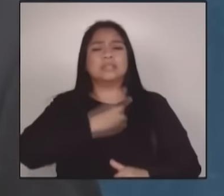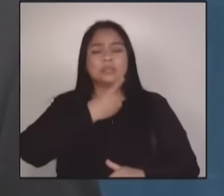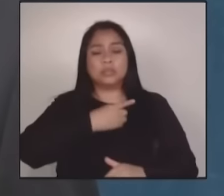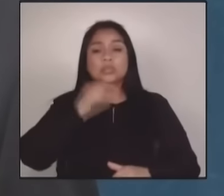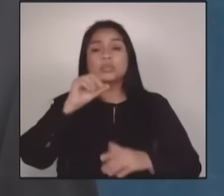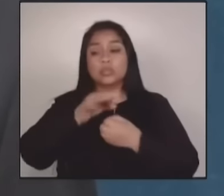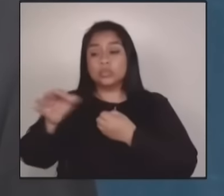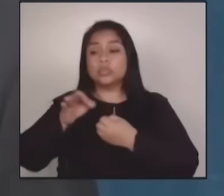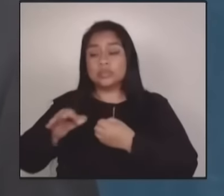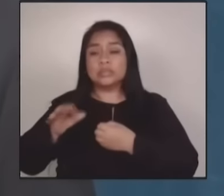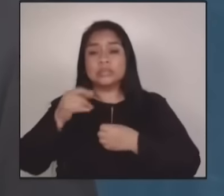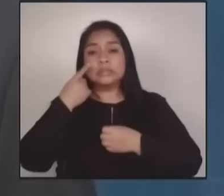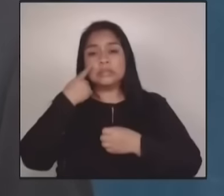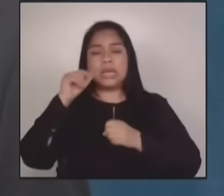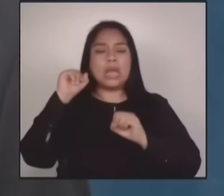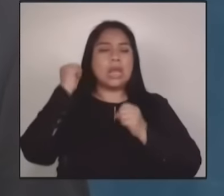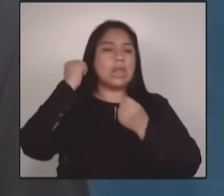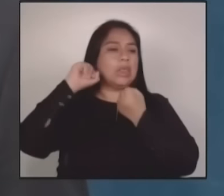traicionan su soberanía.